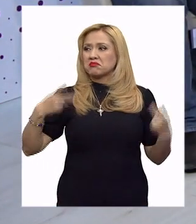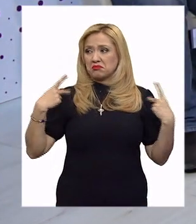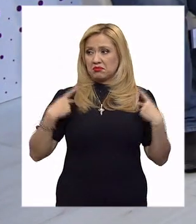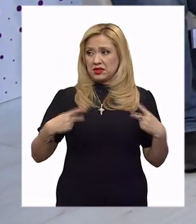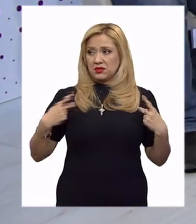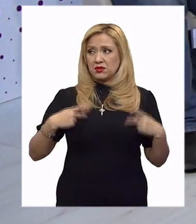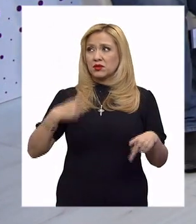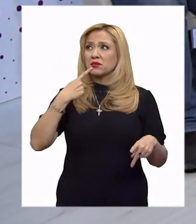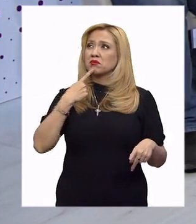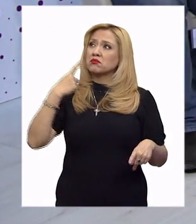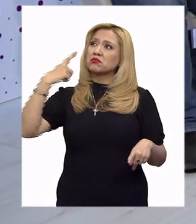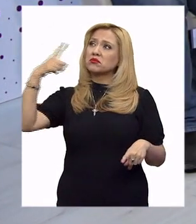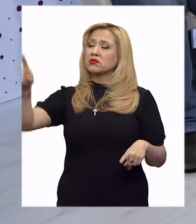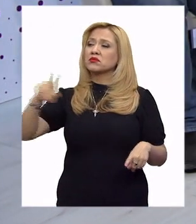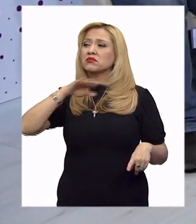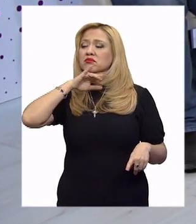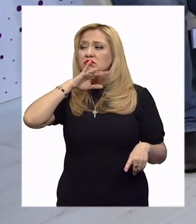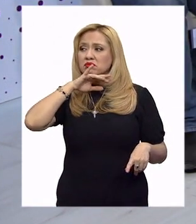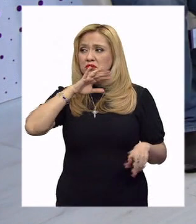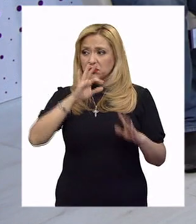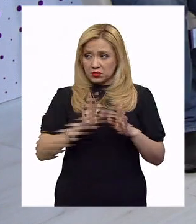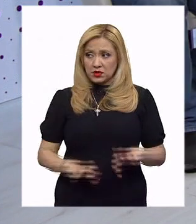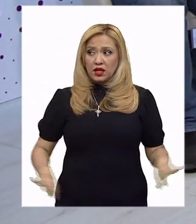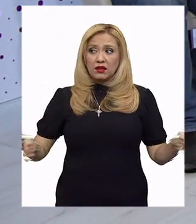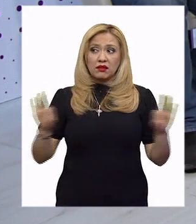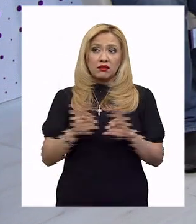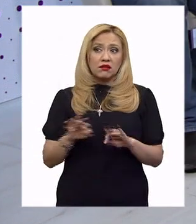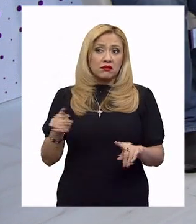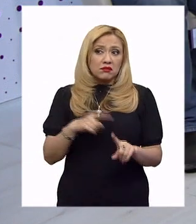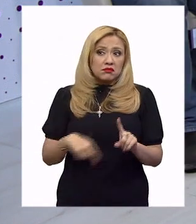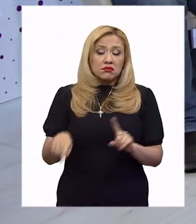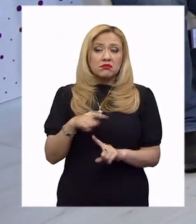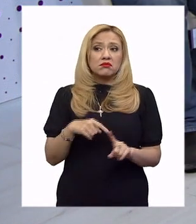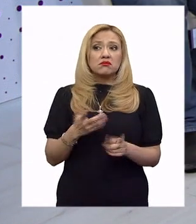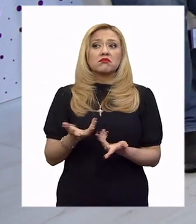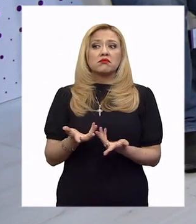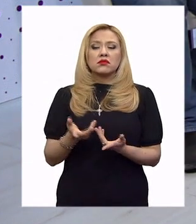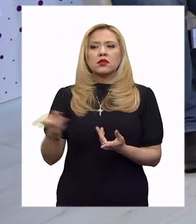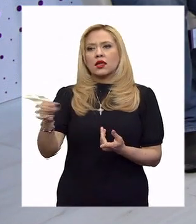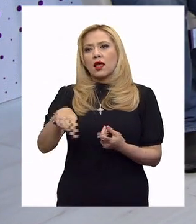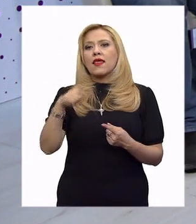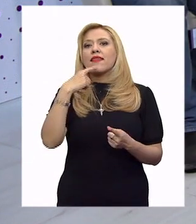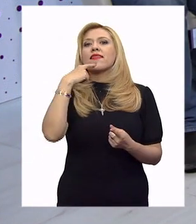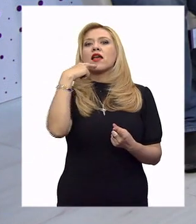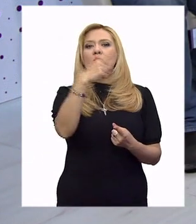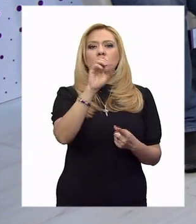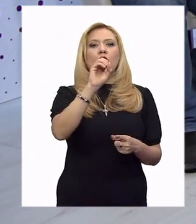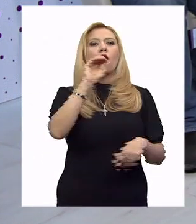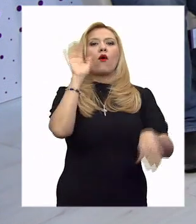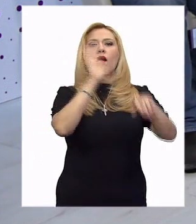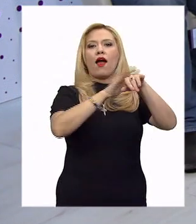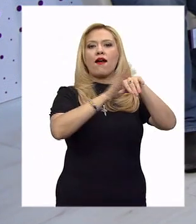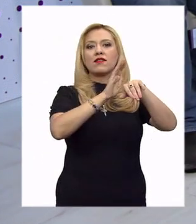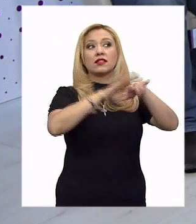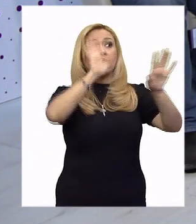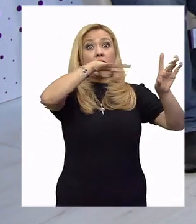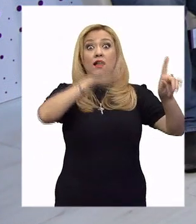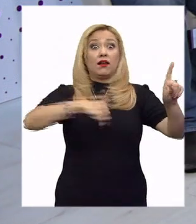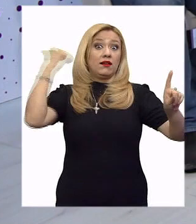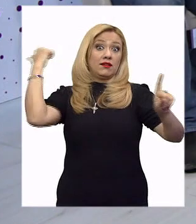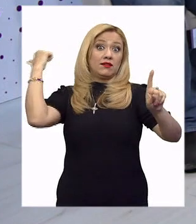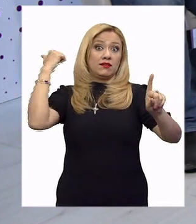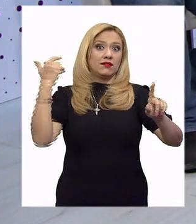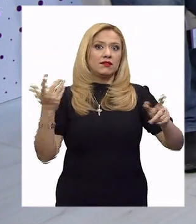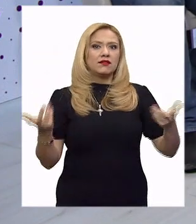materia de derechos humanos? ¿Qué tan relevante es? De hecho, el tema del programa es los denunciantes o alertadores de ahorita vamos a entrar cuál es el